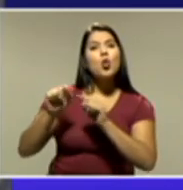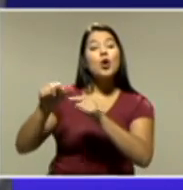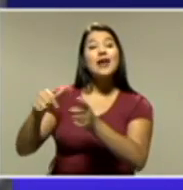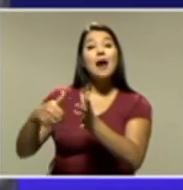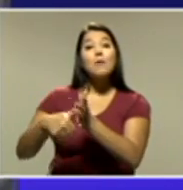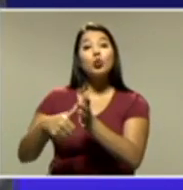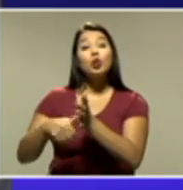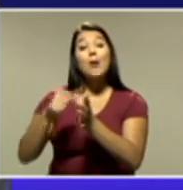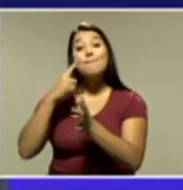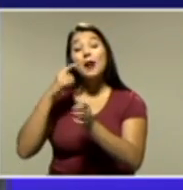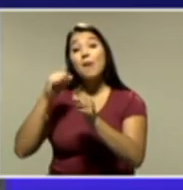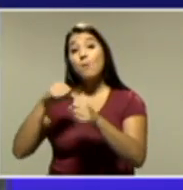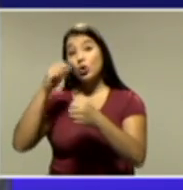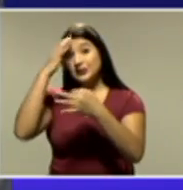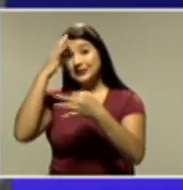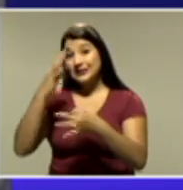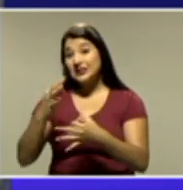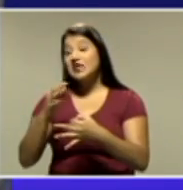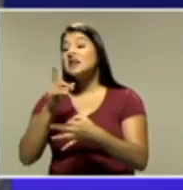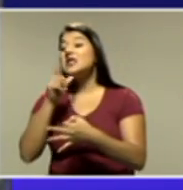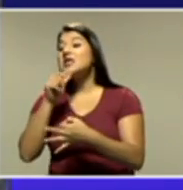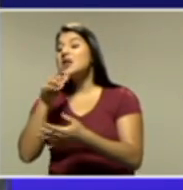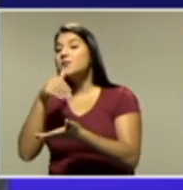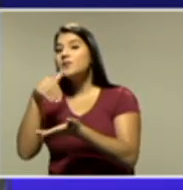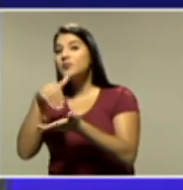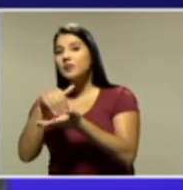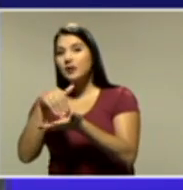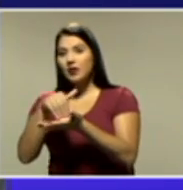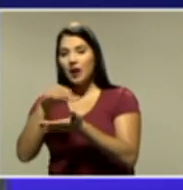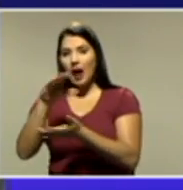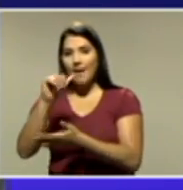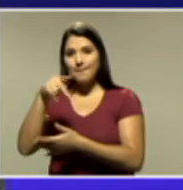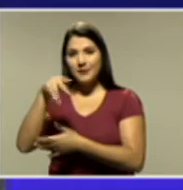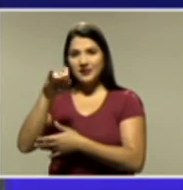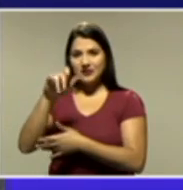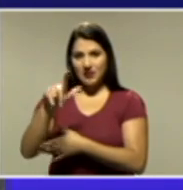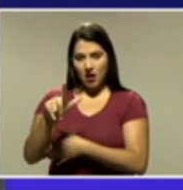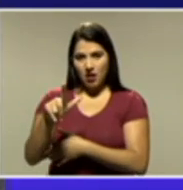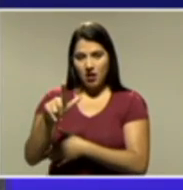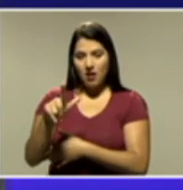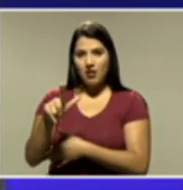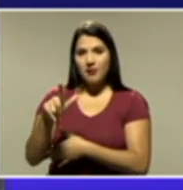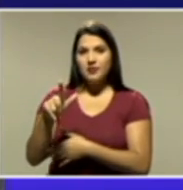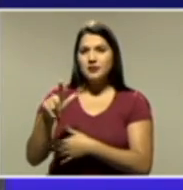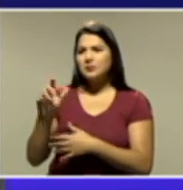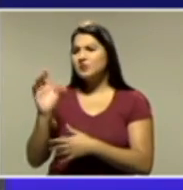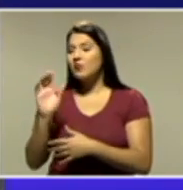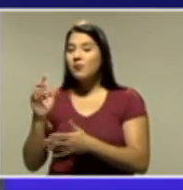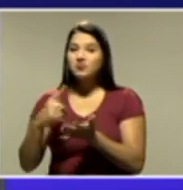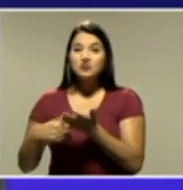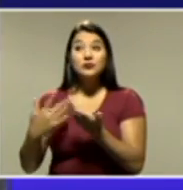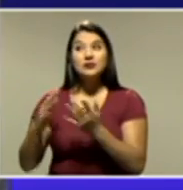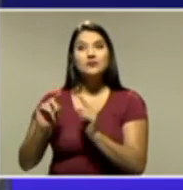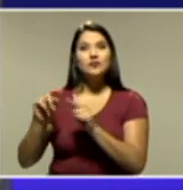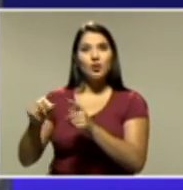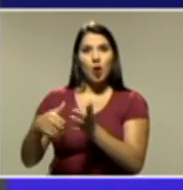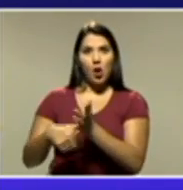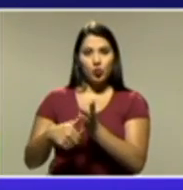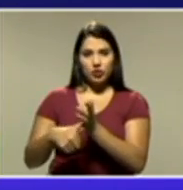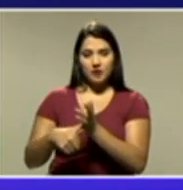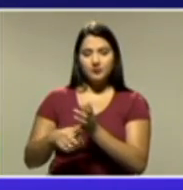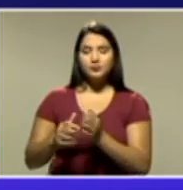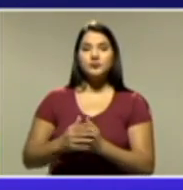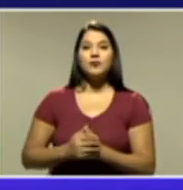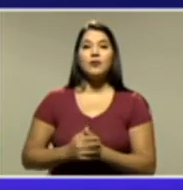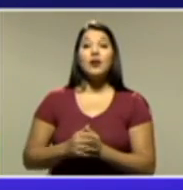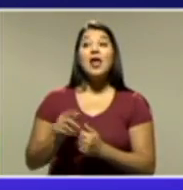estaba definiendo la capitalidad, la cabecera de provincia de ese Nobel cantón. Un cantón